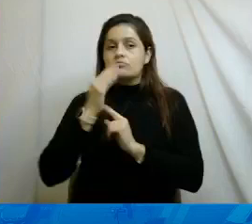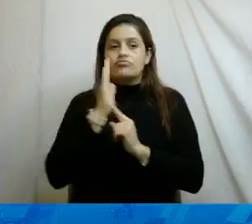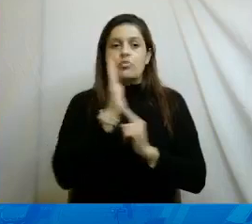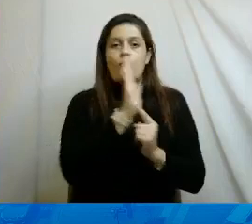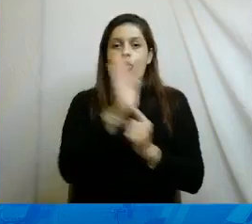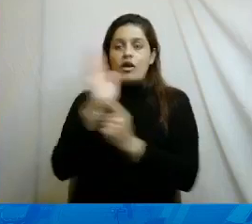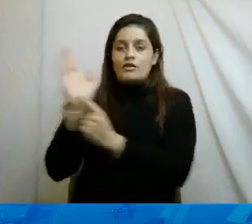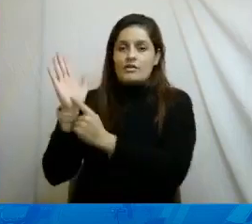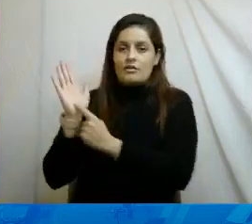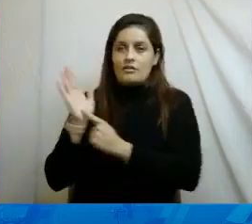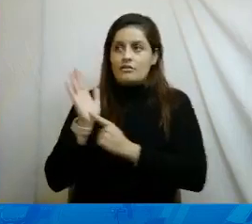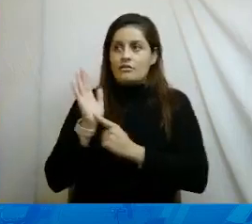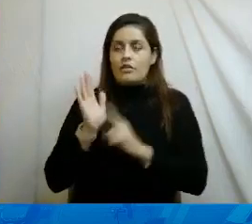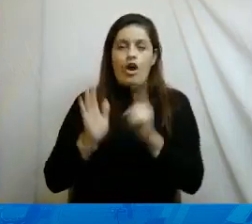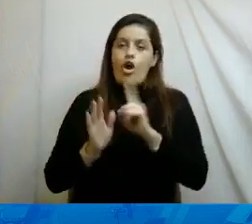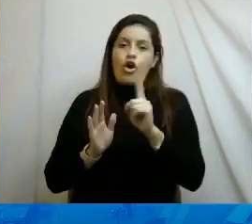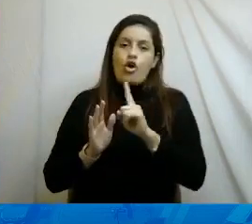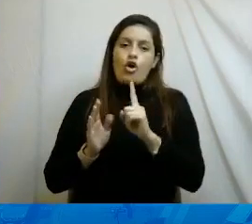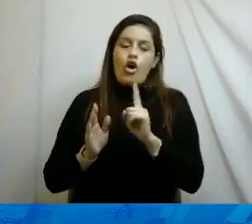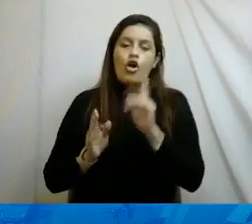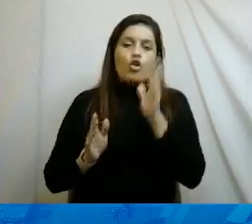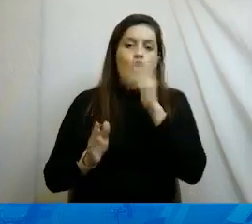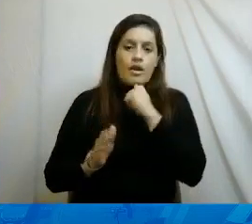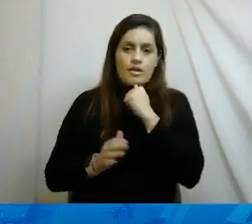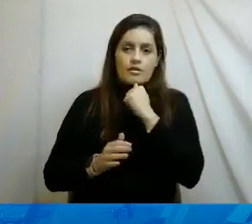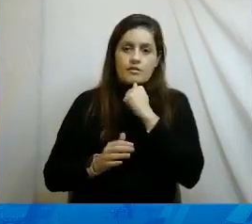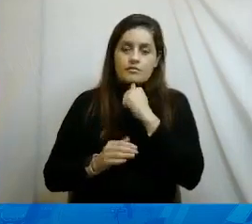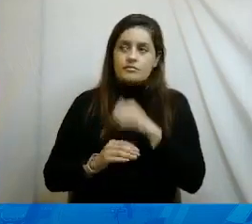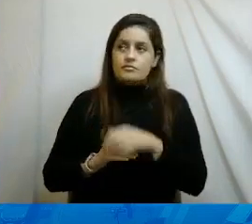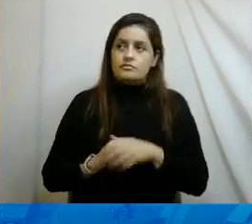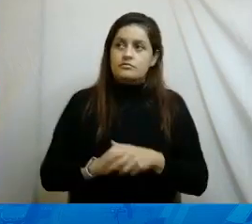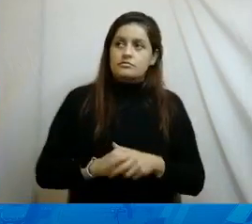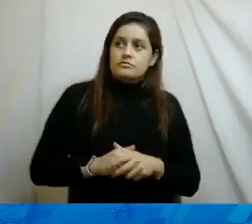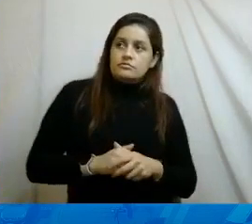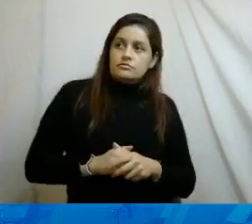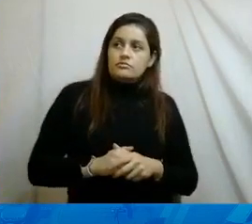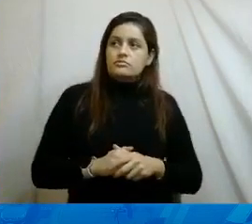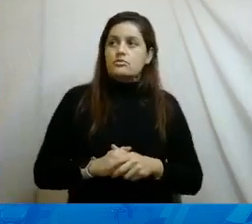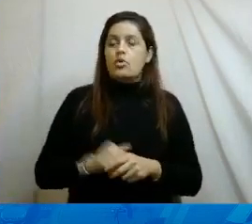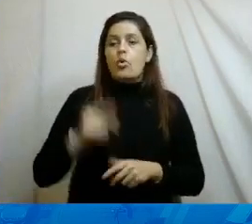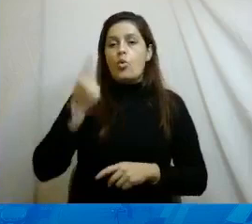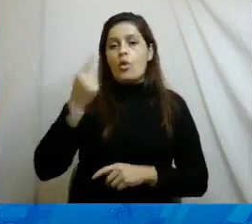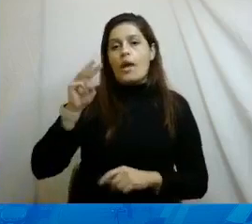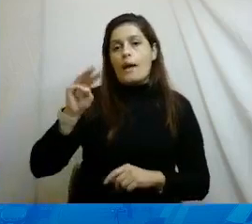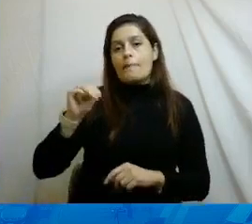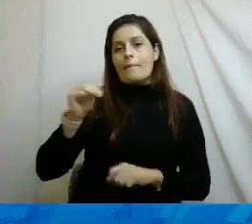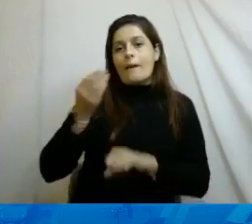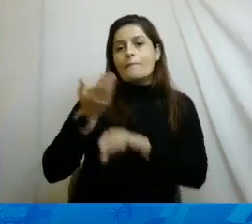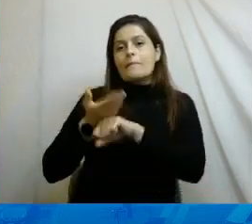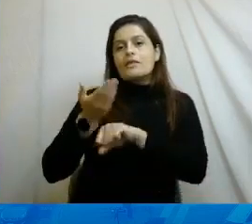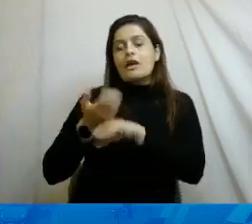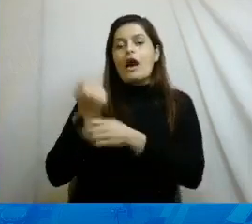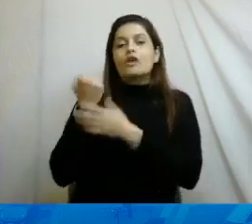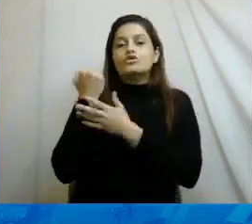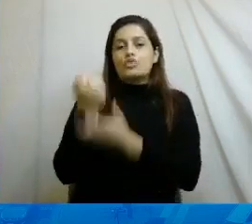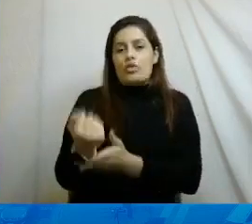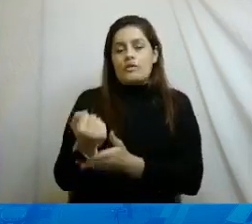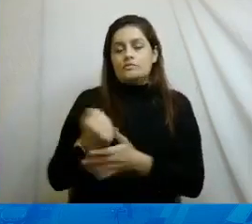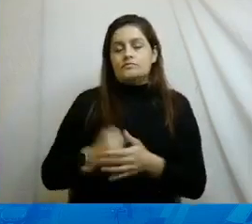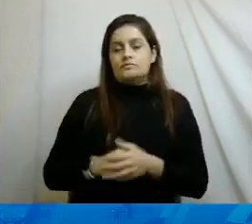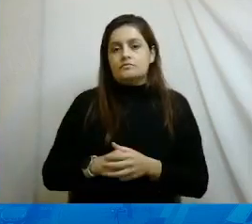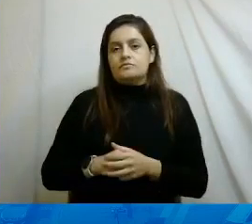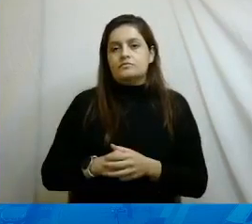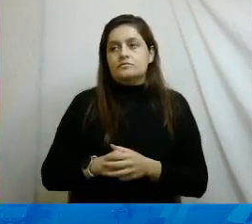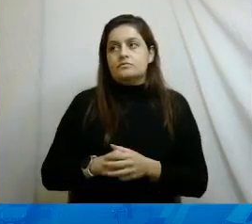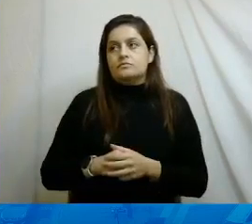en realidad no es tal. Insisto que esto es solamente una madre pidiendo a gritos ayuda. De hecho,